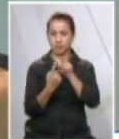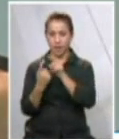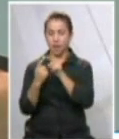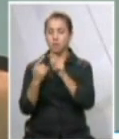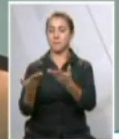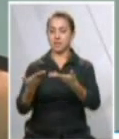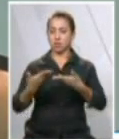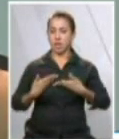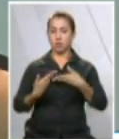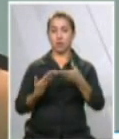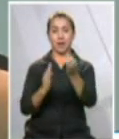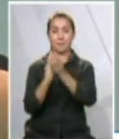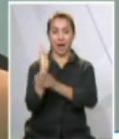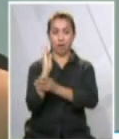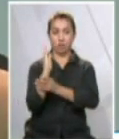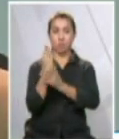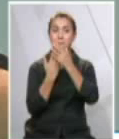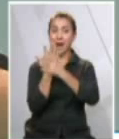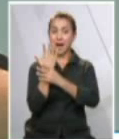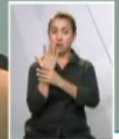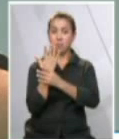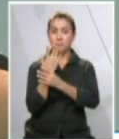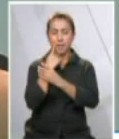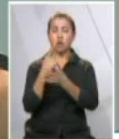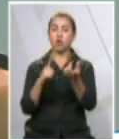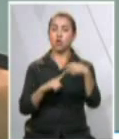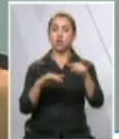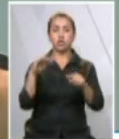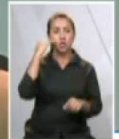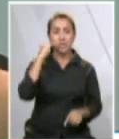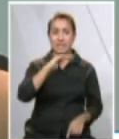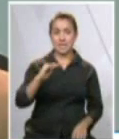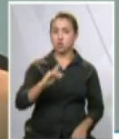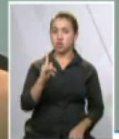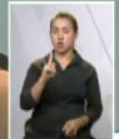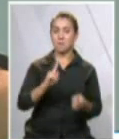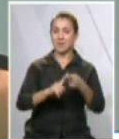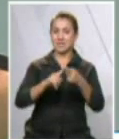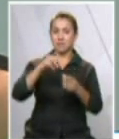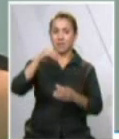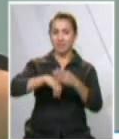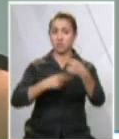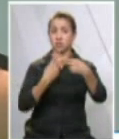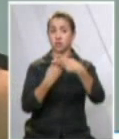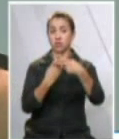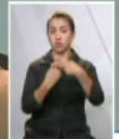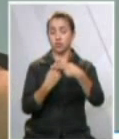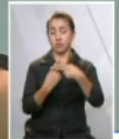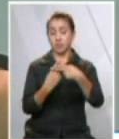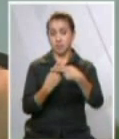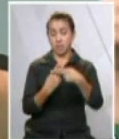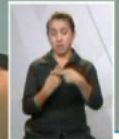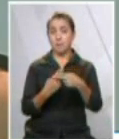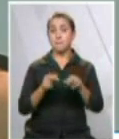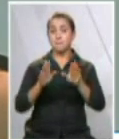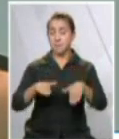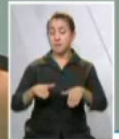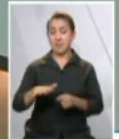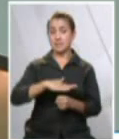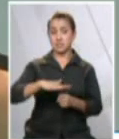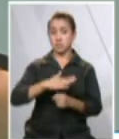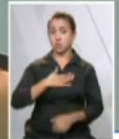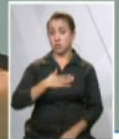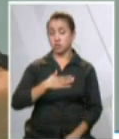y me regalaron esta mano. Pero a lo mejor hay muchos niños que no son parte de la Teletón, no son parte de ninguna institución y a lo mejor están en la misma